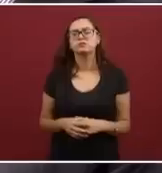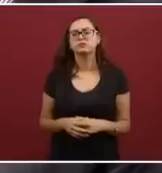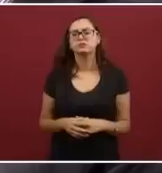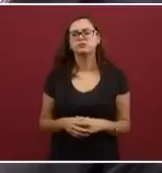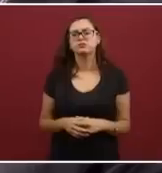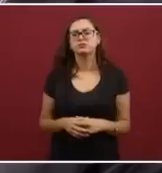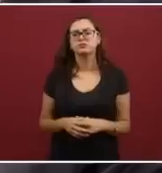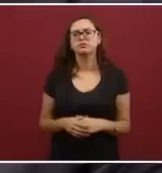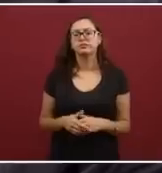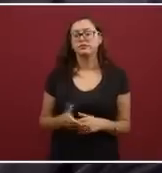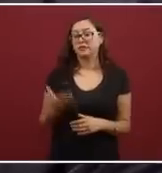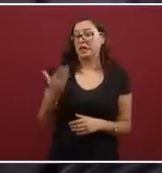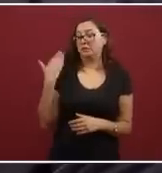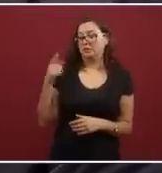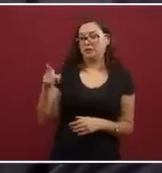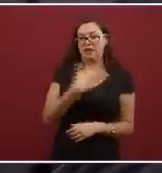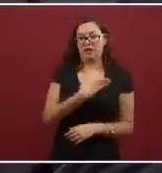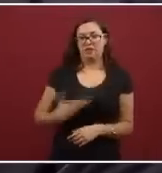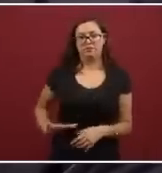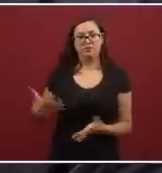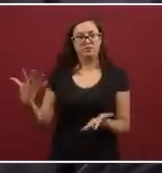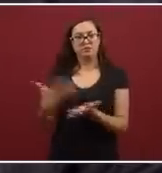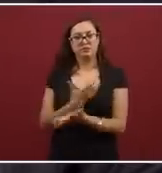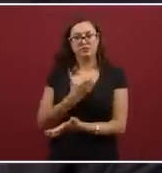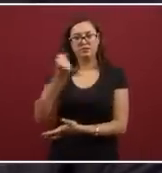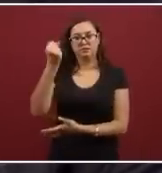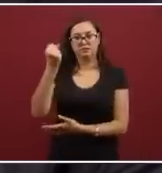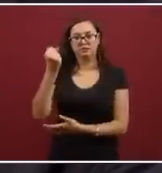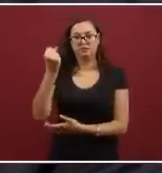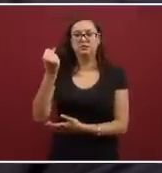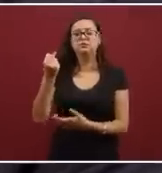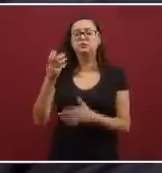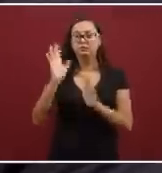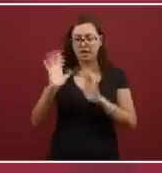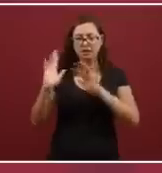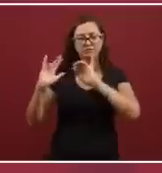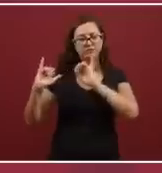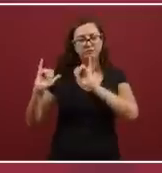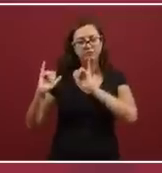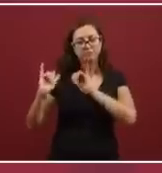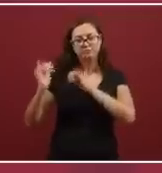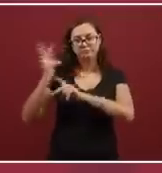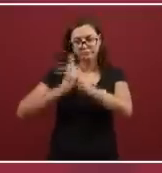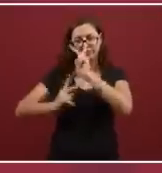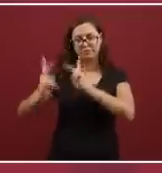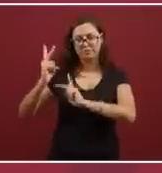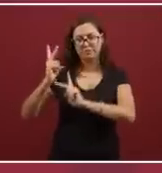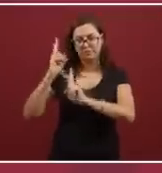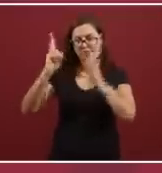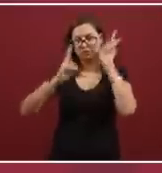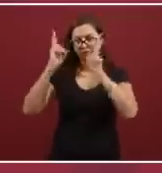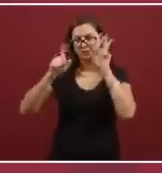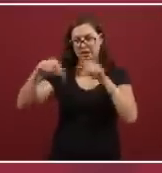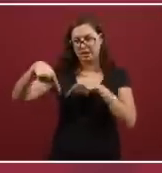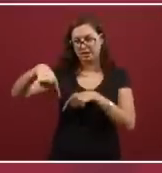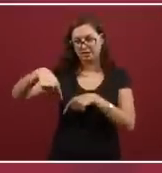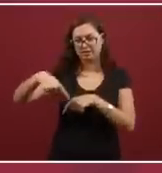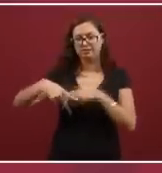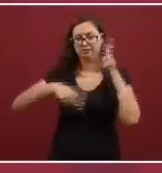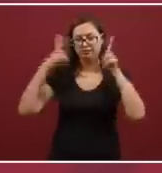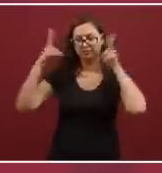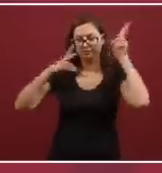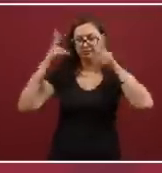fue electo, nos entrevistamos, me visitó aquí